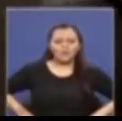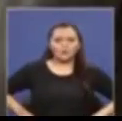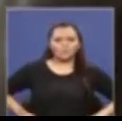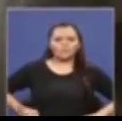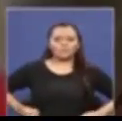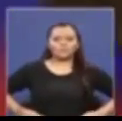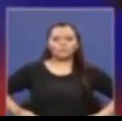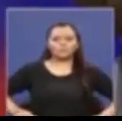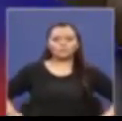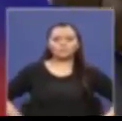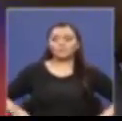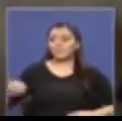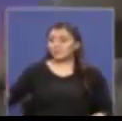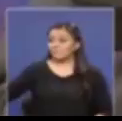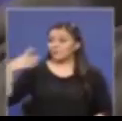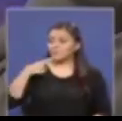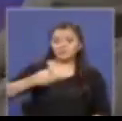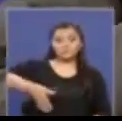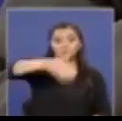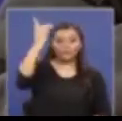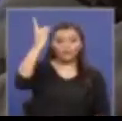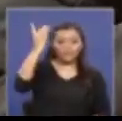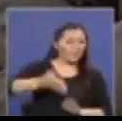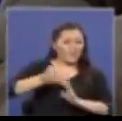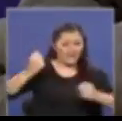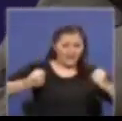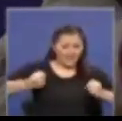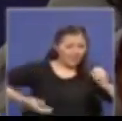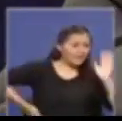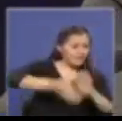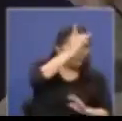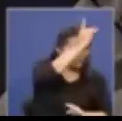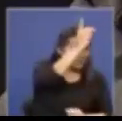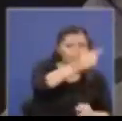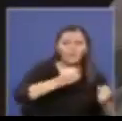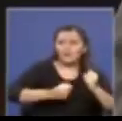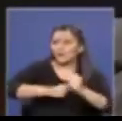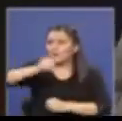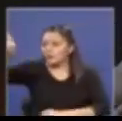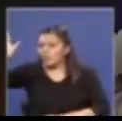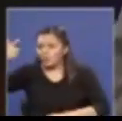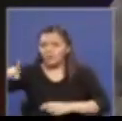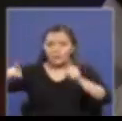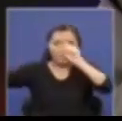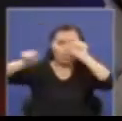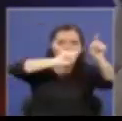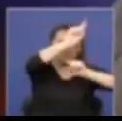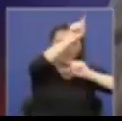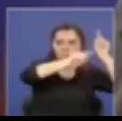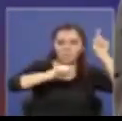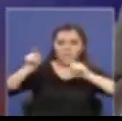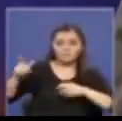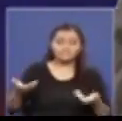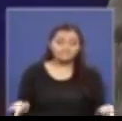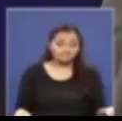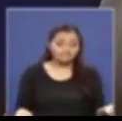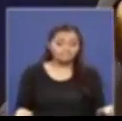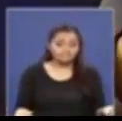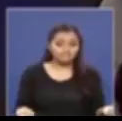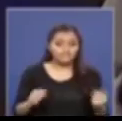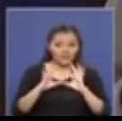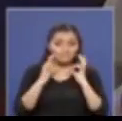trasladarse, que le informaron que está en Riobamba, ir a Riobamba, que le informaron que está en Loja, ir a Loja, que le informaron que está en Esmeralda, ir a Esmeralda. Esto es terrible.